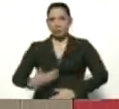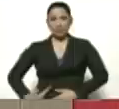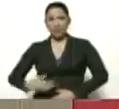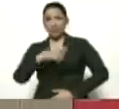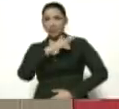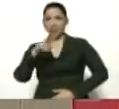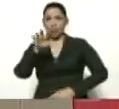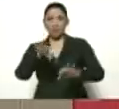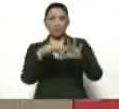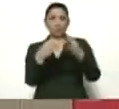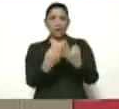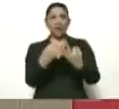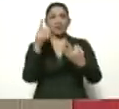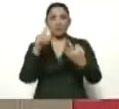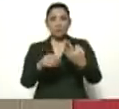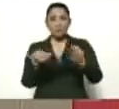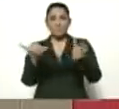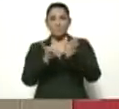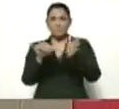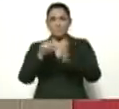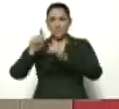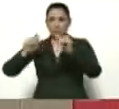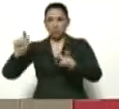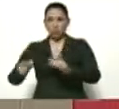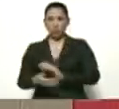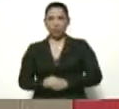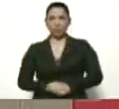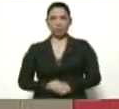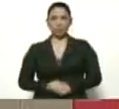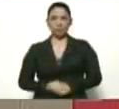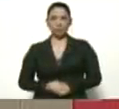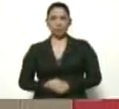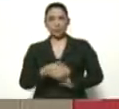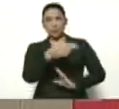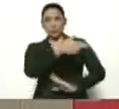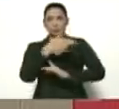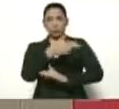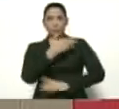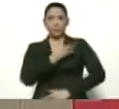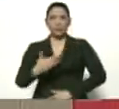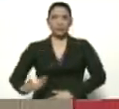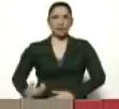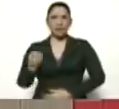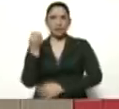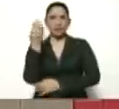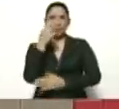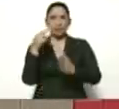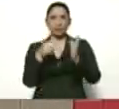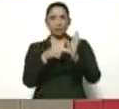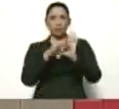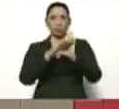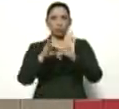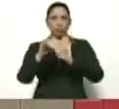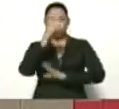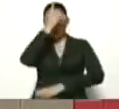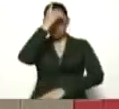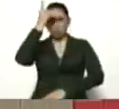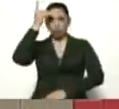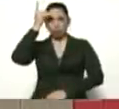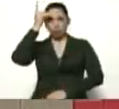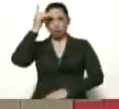familiares sus aliados más cercanos la eliminación del presidente de la asamblea nacional constituyente diosdado cabello